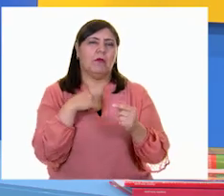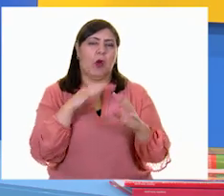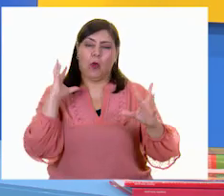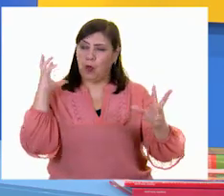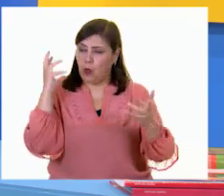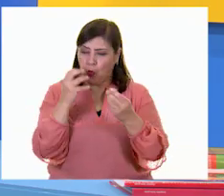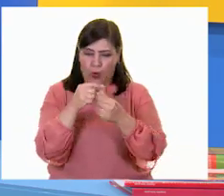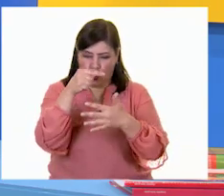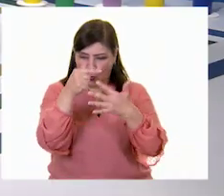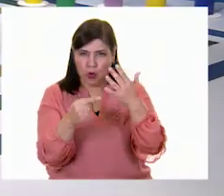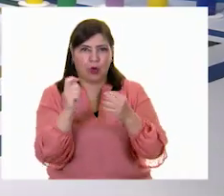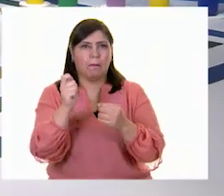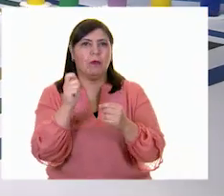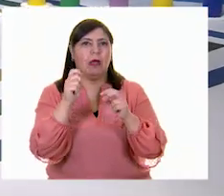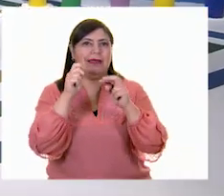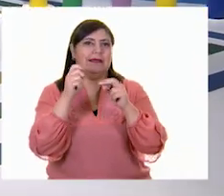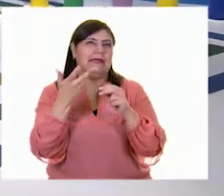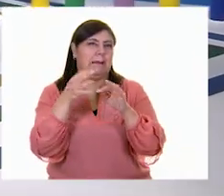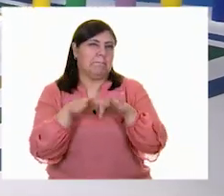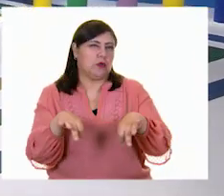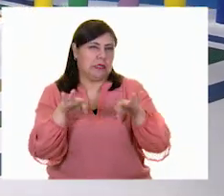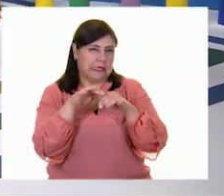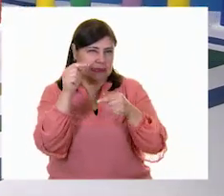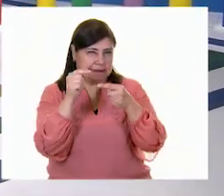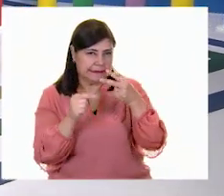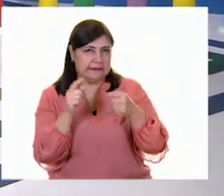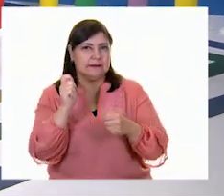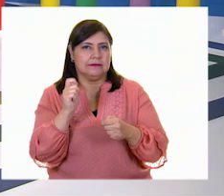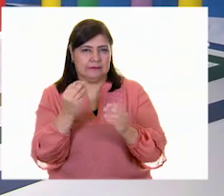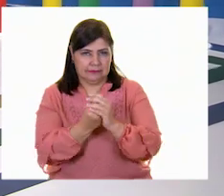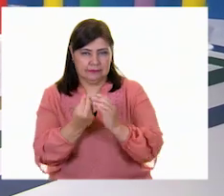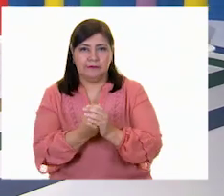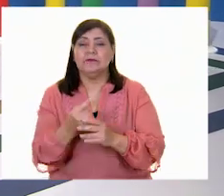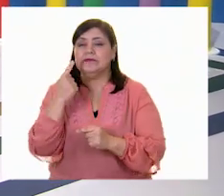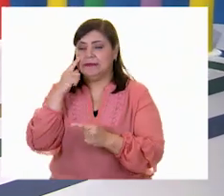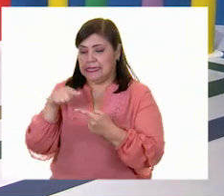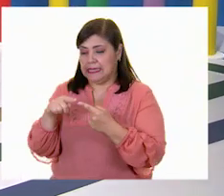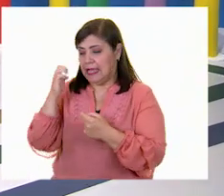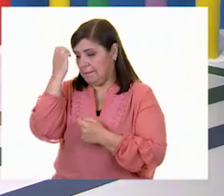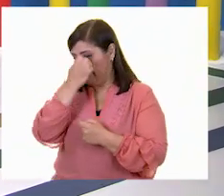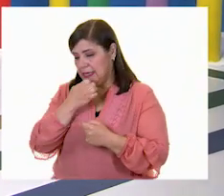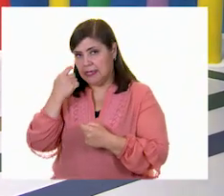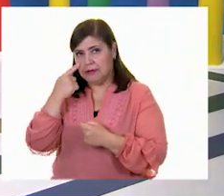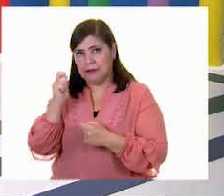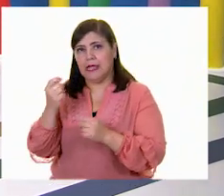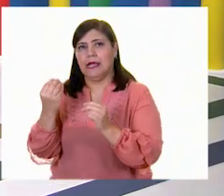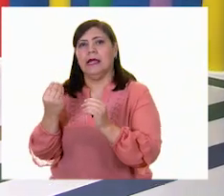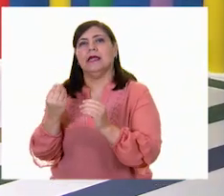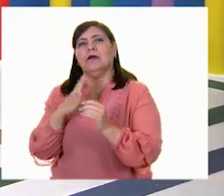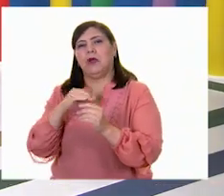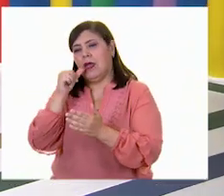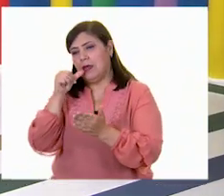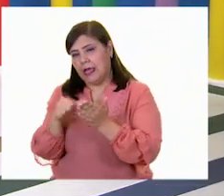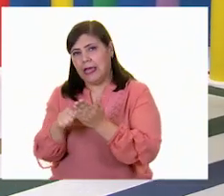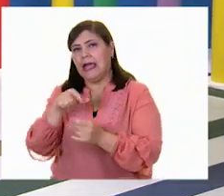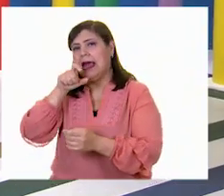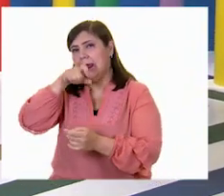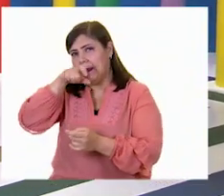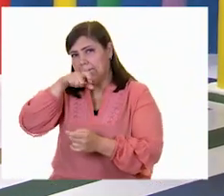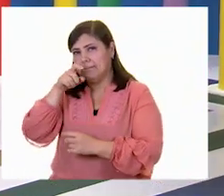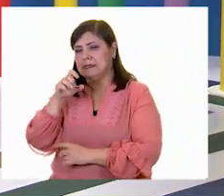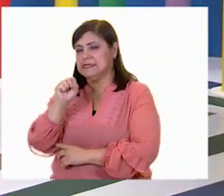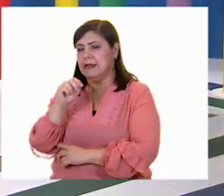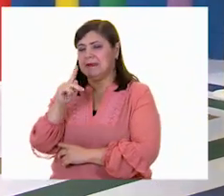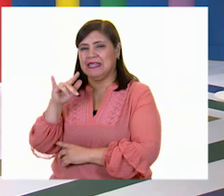final? Por supuesto, Gaby. Primero, analizamos una carta ficcional incluida en la primera novela mexicana El Periquillo Sarmiento